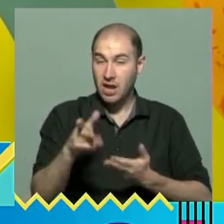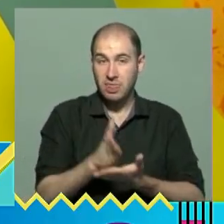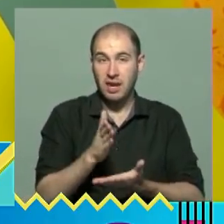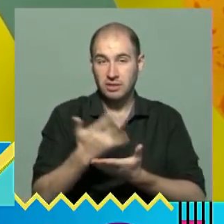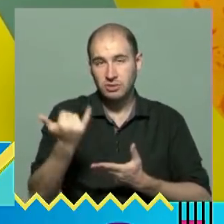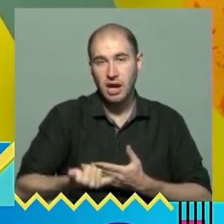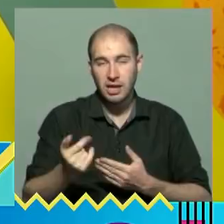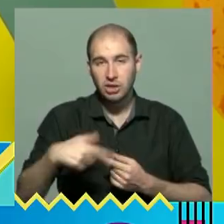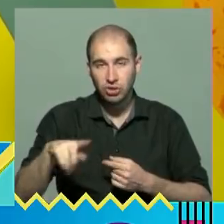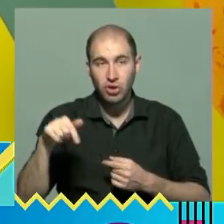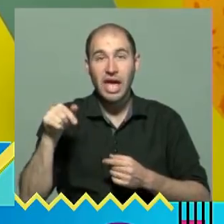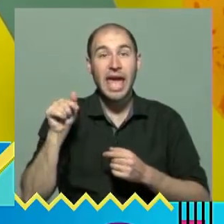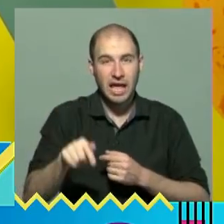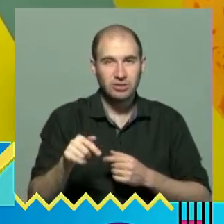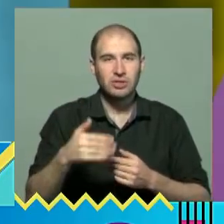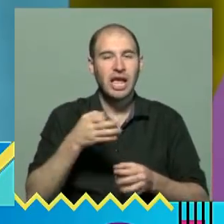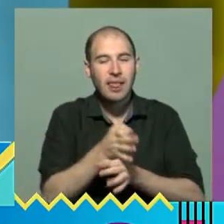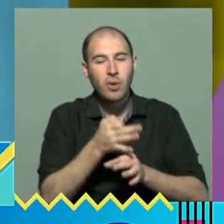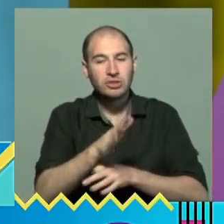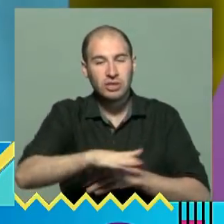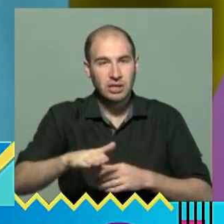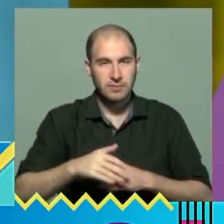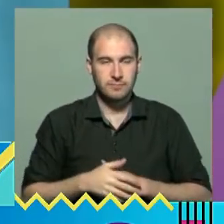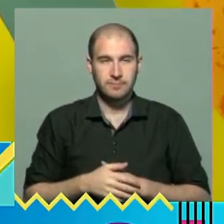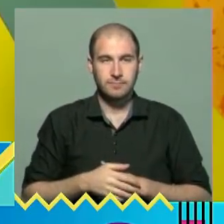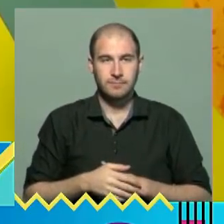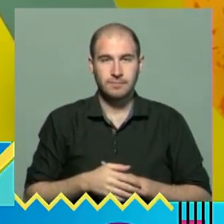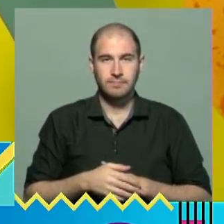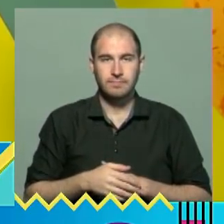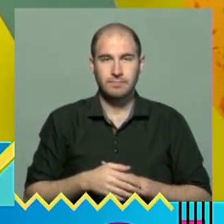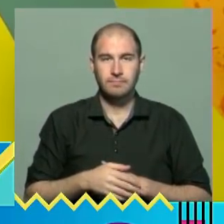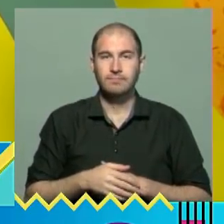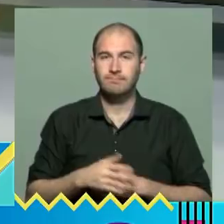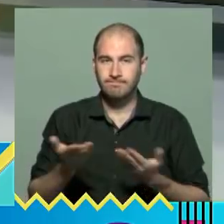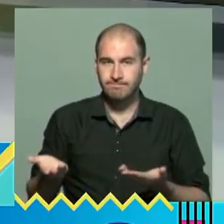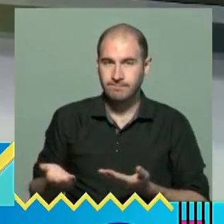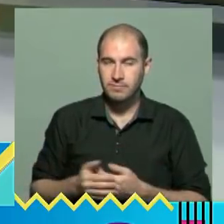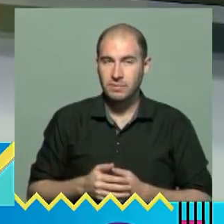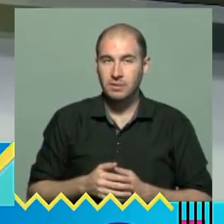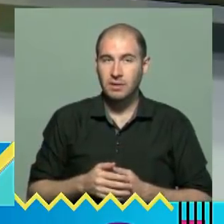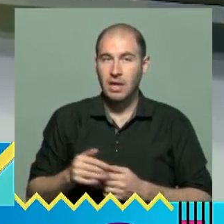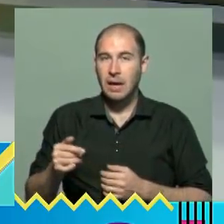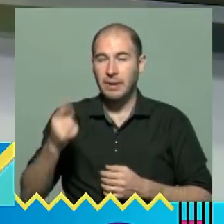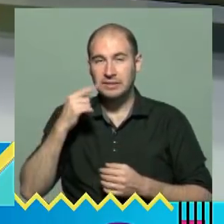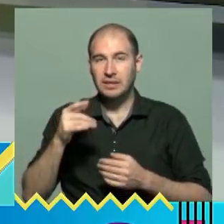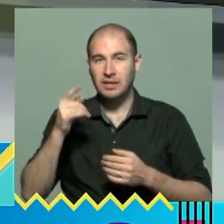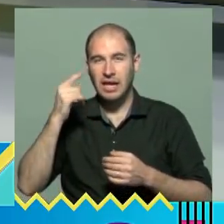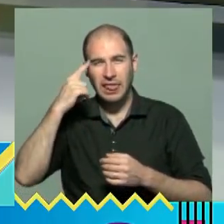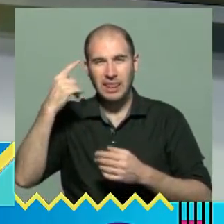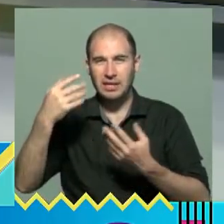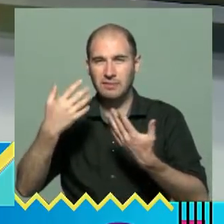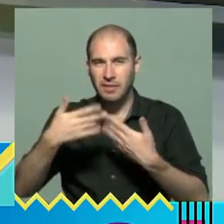derecho de darles ellos esa educación a los hijos. Bien. Claro, entonces se rompe un poco la estructura